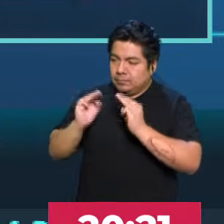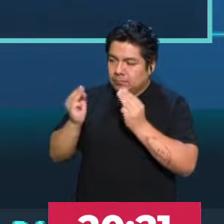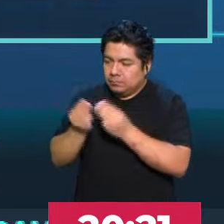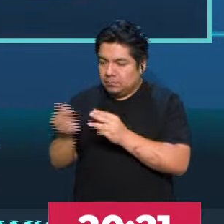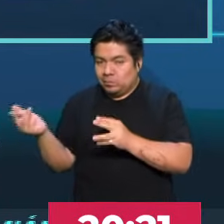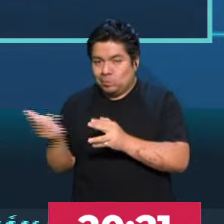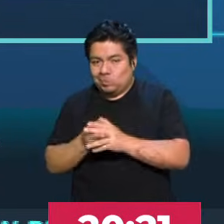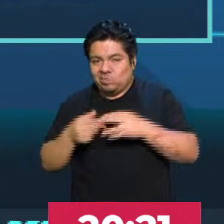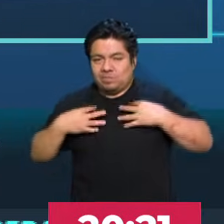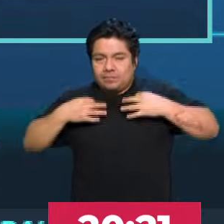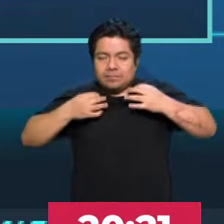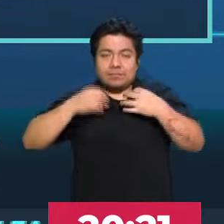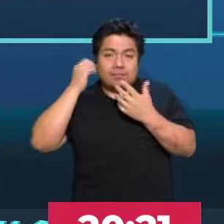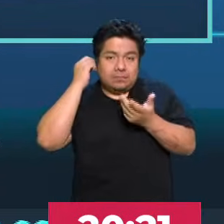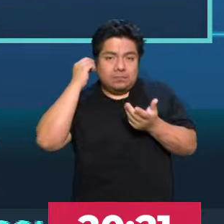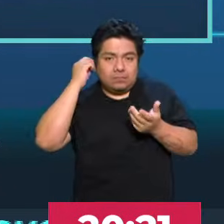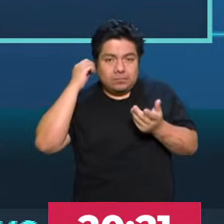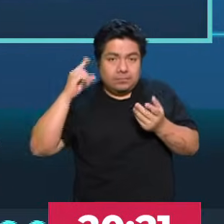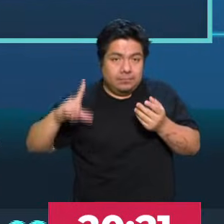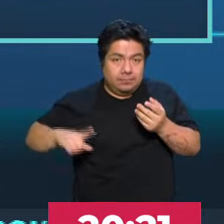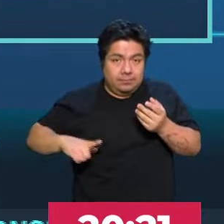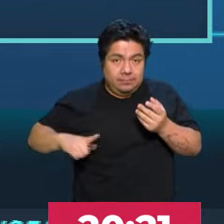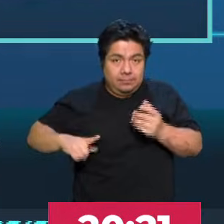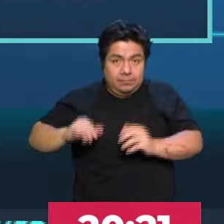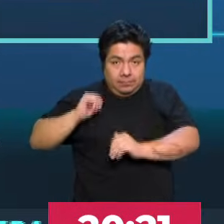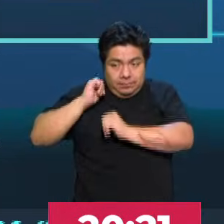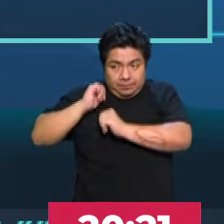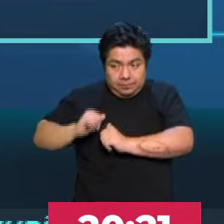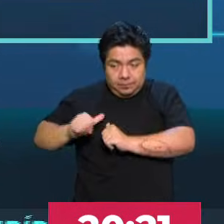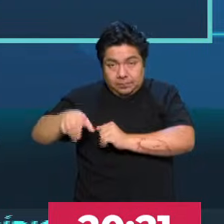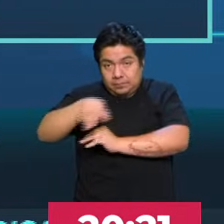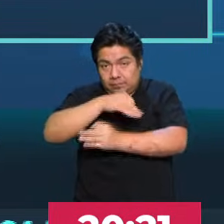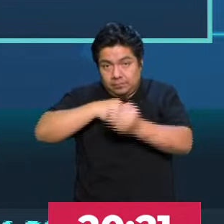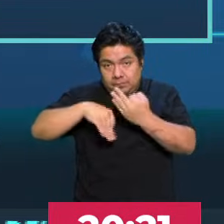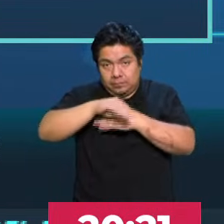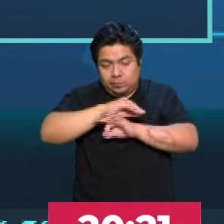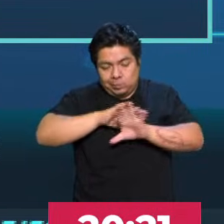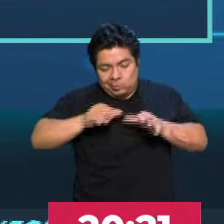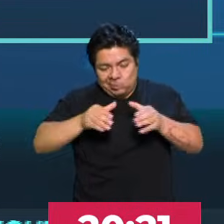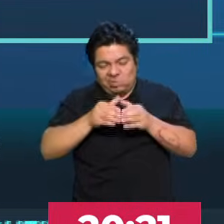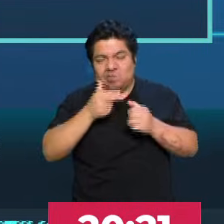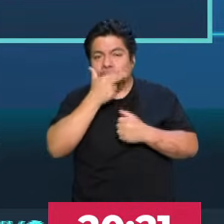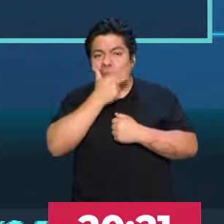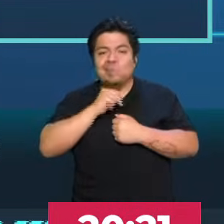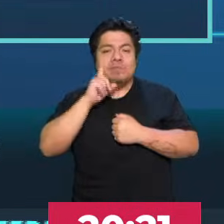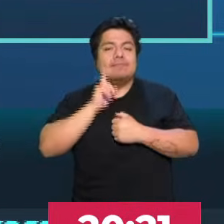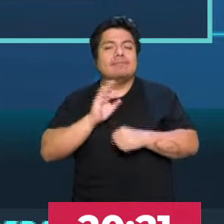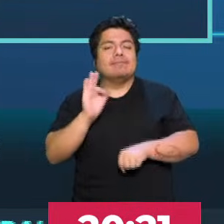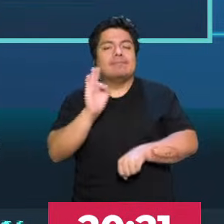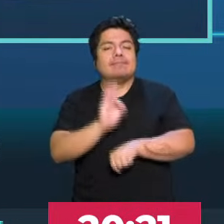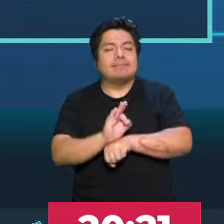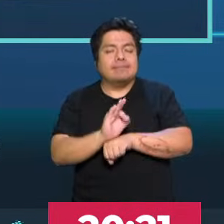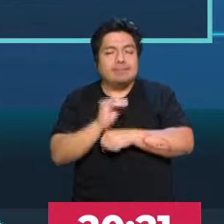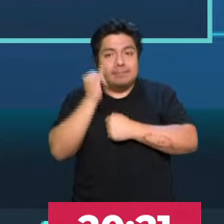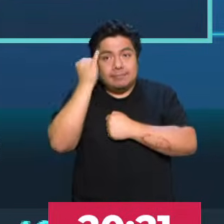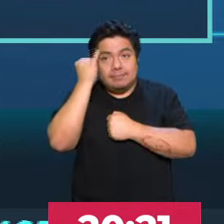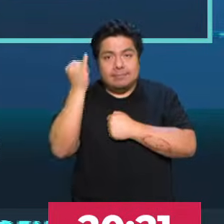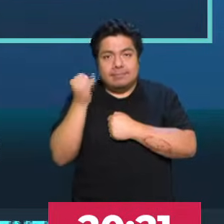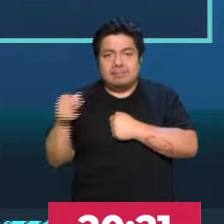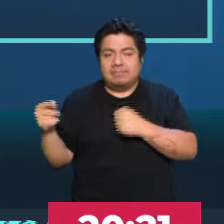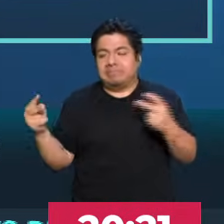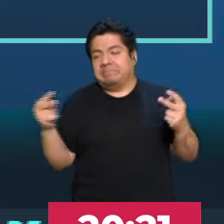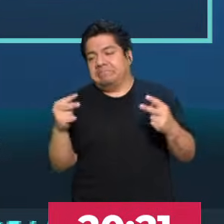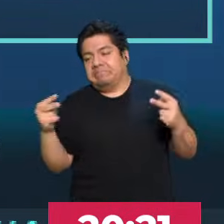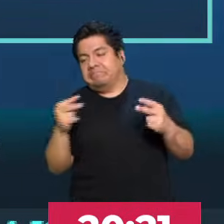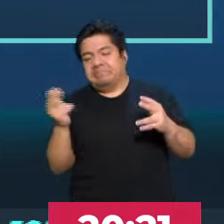fuera obligación del Estado, del gobierno, proteger a todos sus ciudadanos. No, la lógica no puede ser que se maten entre ellos